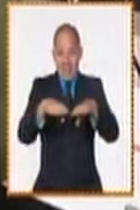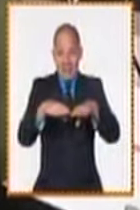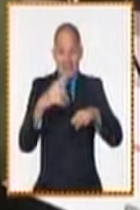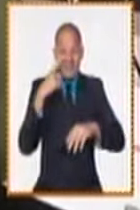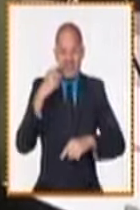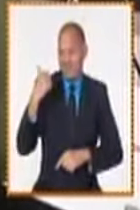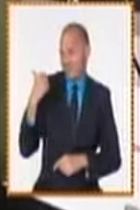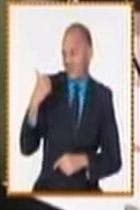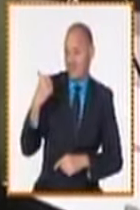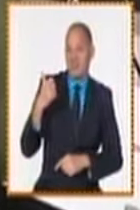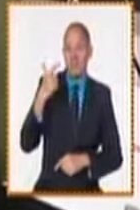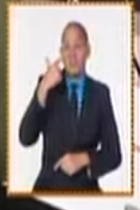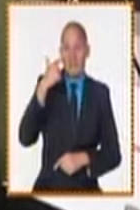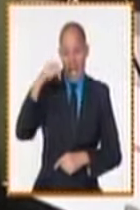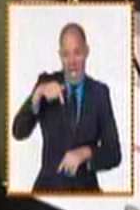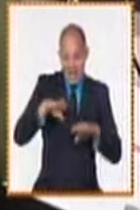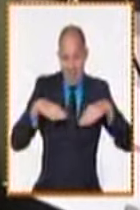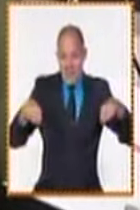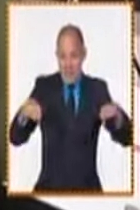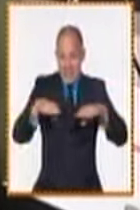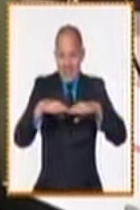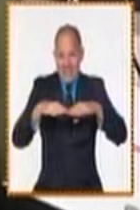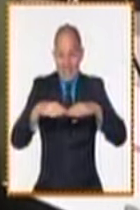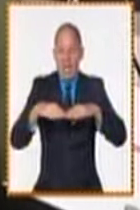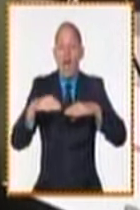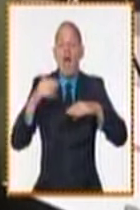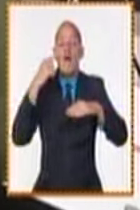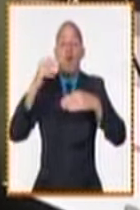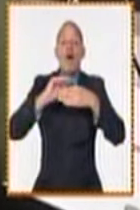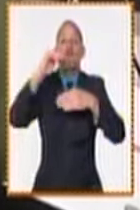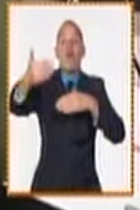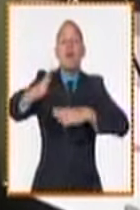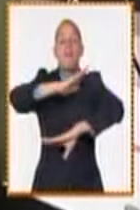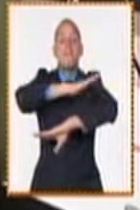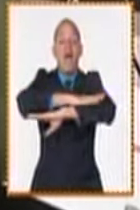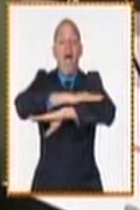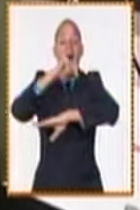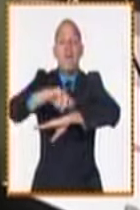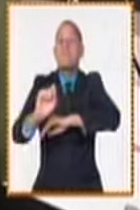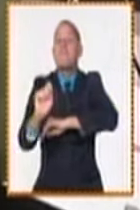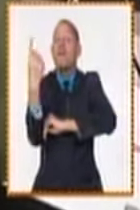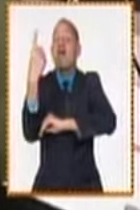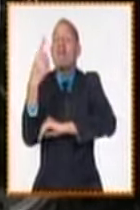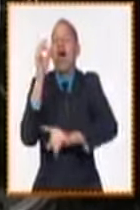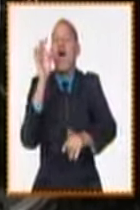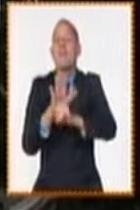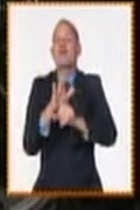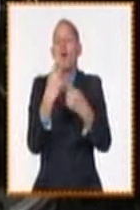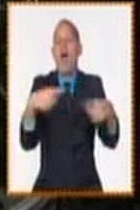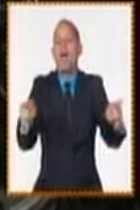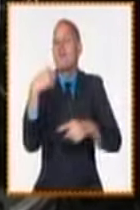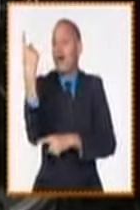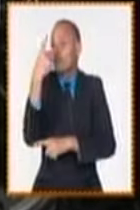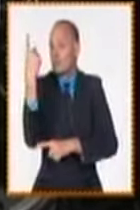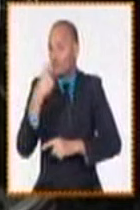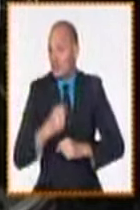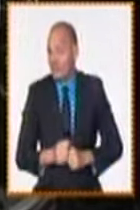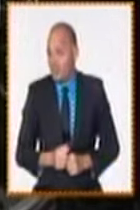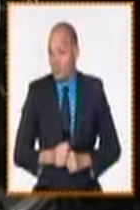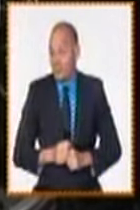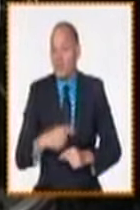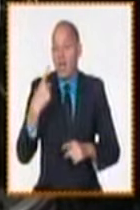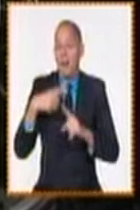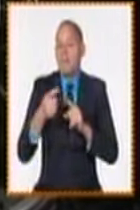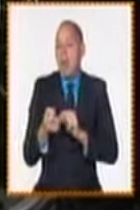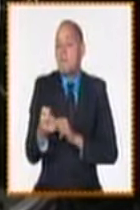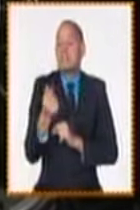se entonó por primera vez la bayamesa, o la plaza donde se escuchó por primera vez el himno nacional, o el lugar, por supuesto, fundacional